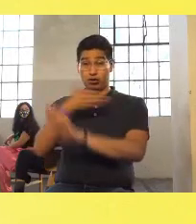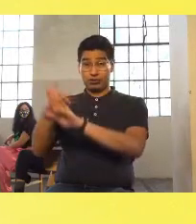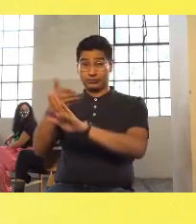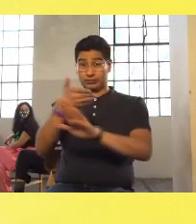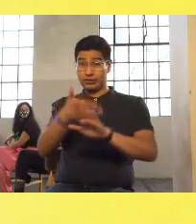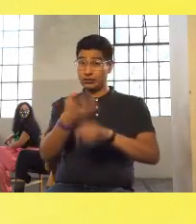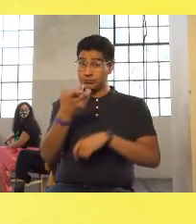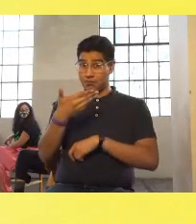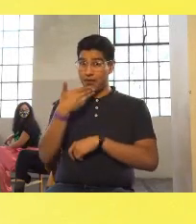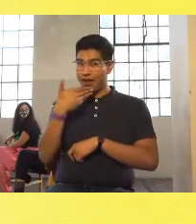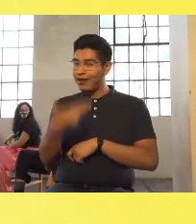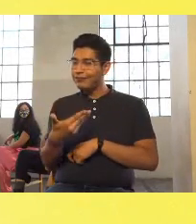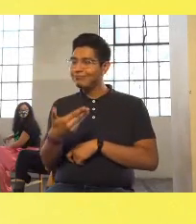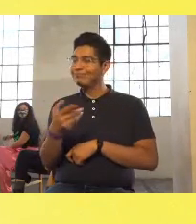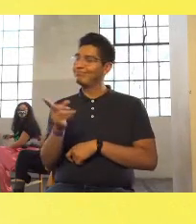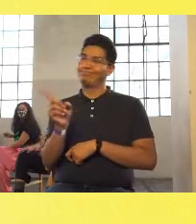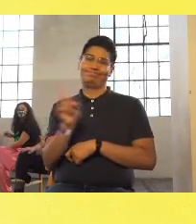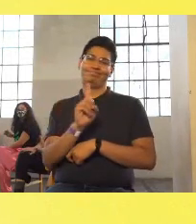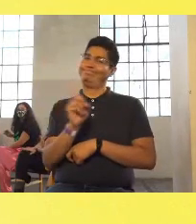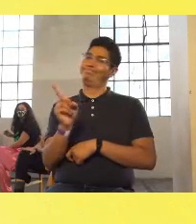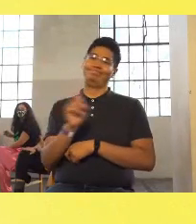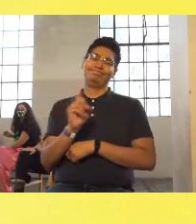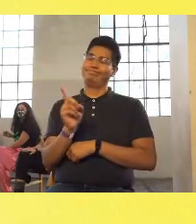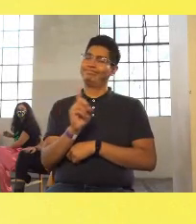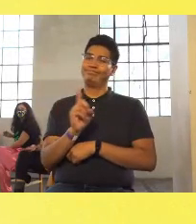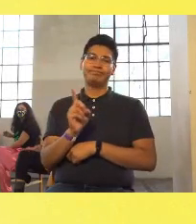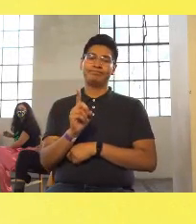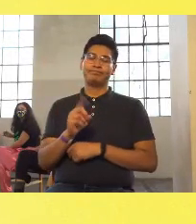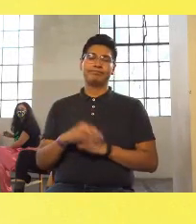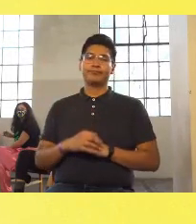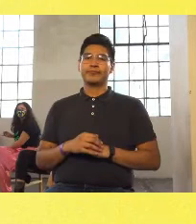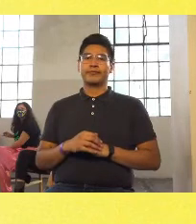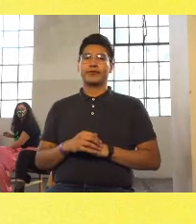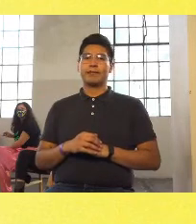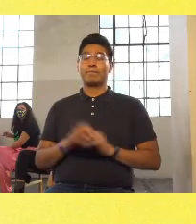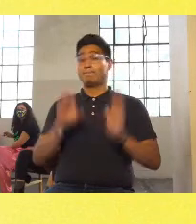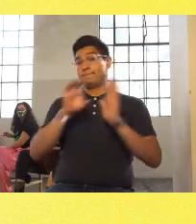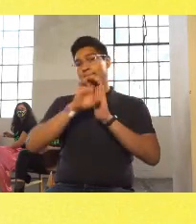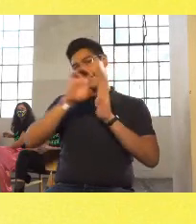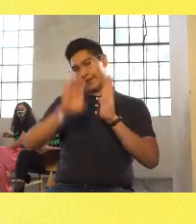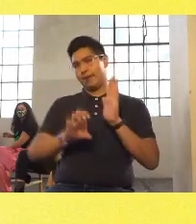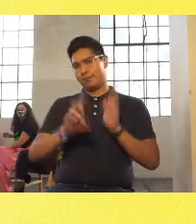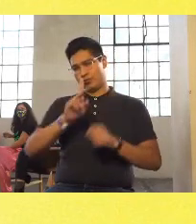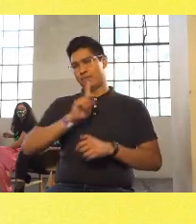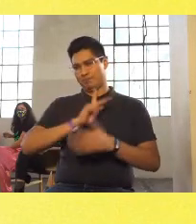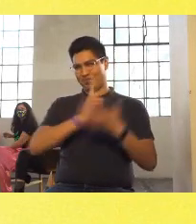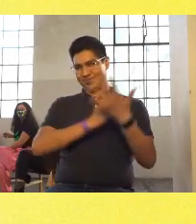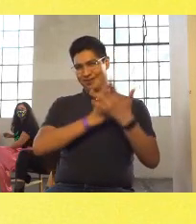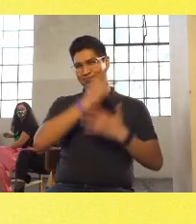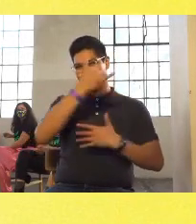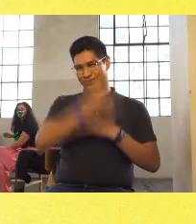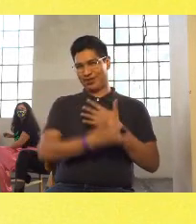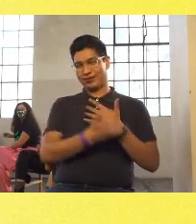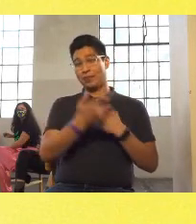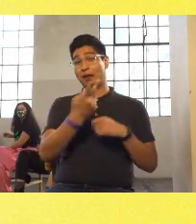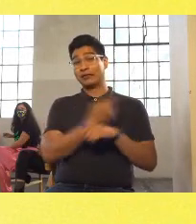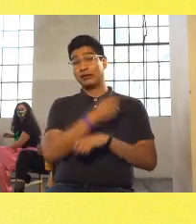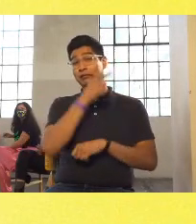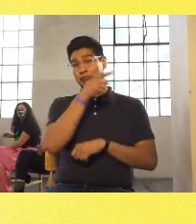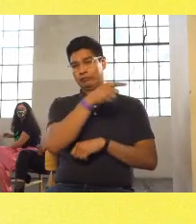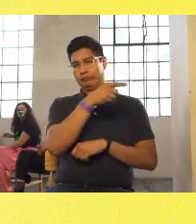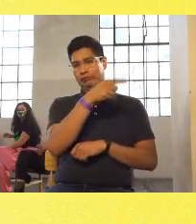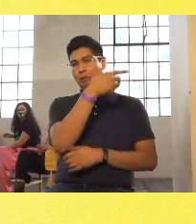ninguna dimensión y hacia nadie. Y por ejemplo, hablando de mi pieza, que parte de una bandera, que tampoco crean que